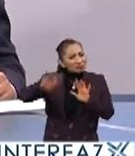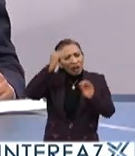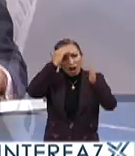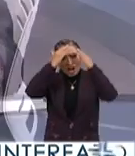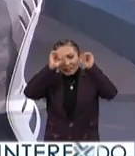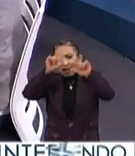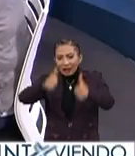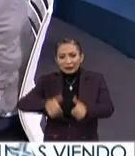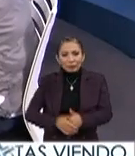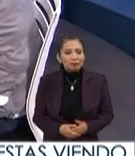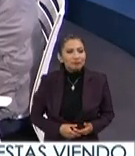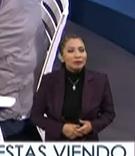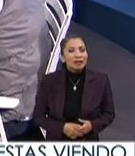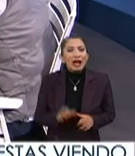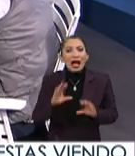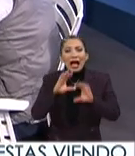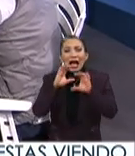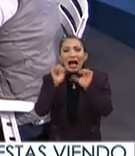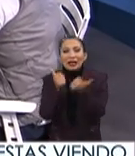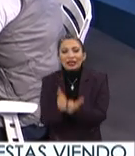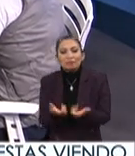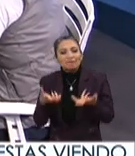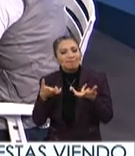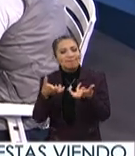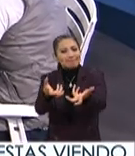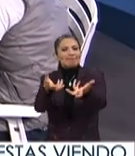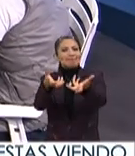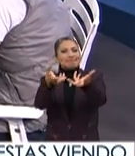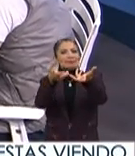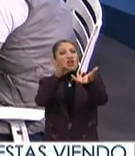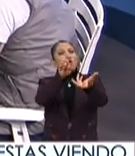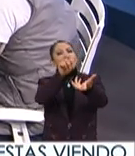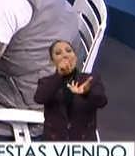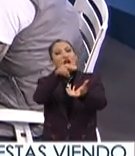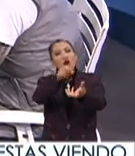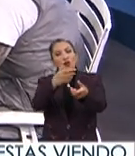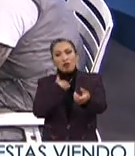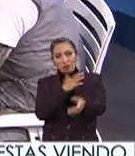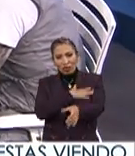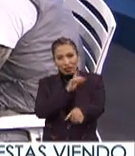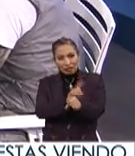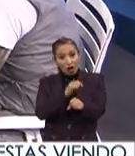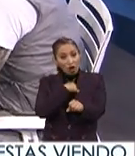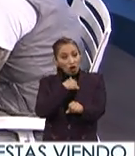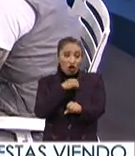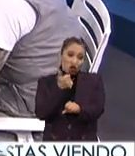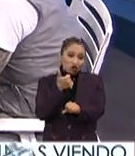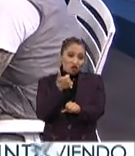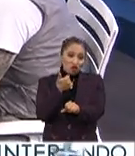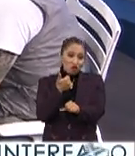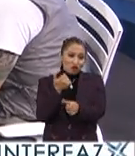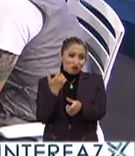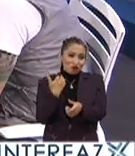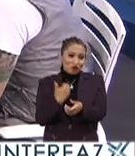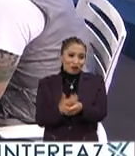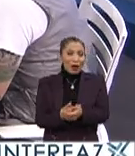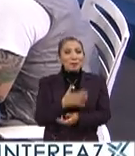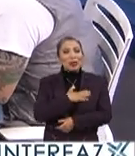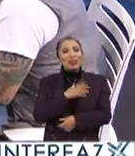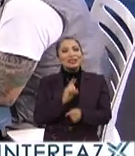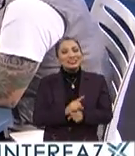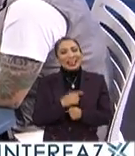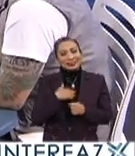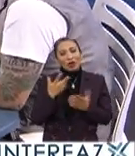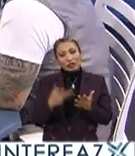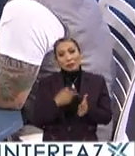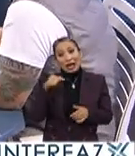conocer el arte urbano precisamente. Y Carlos, ¿cómo estás? Muy buenos días, gracias. Otro valiente, otro héroe nacional. Muy